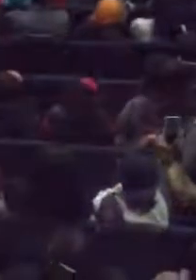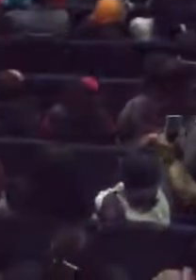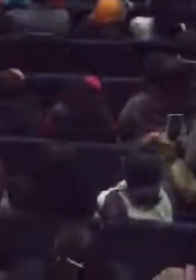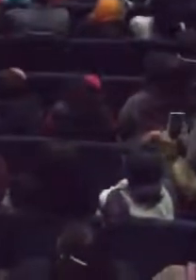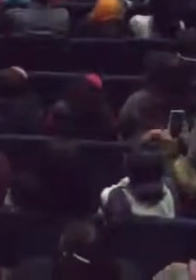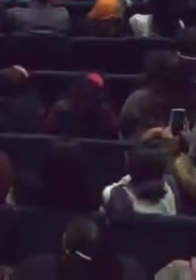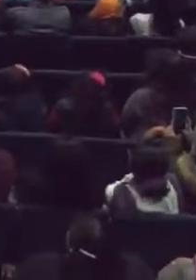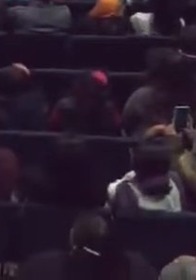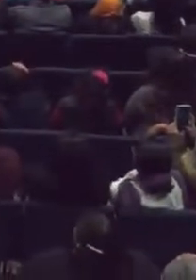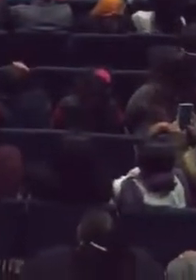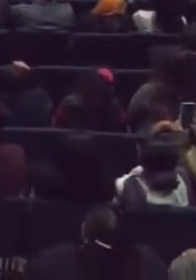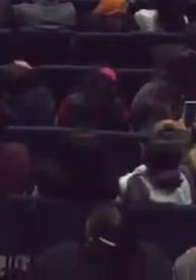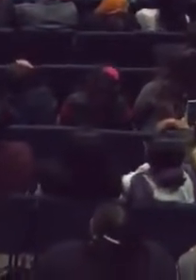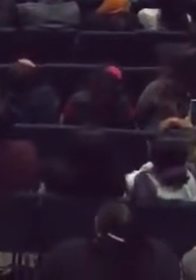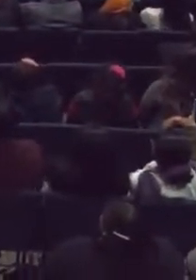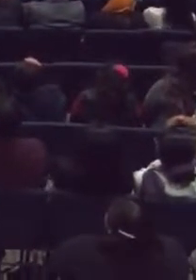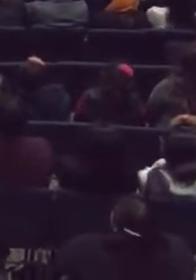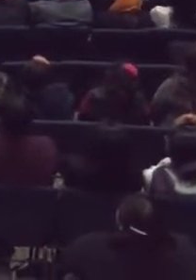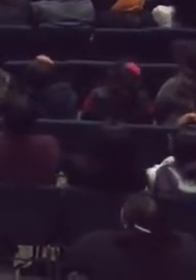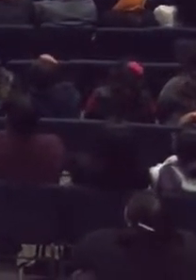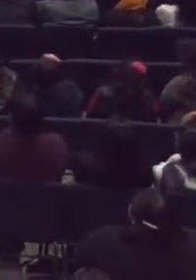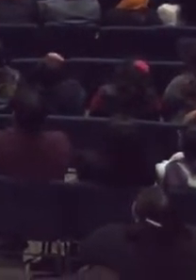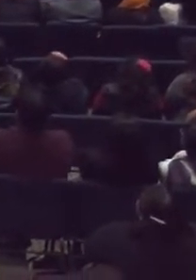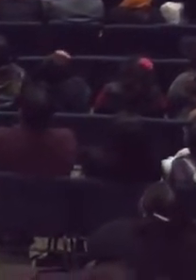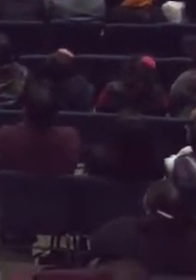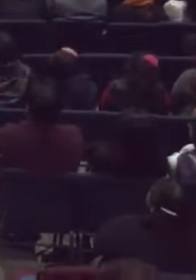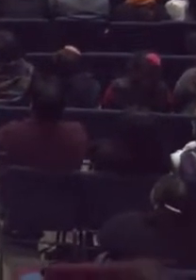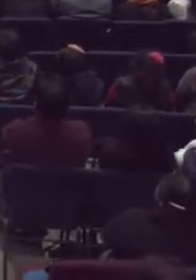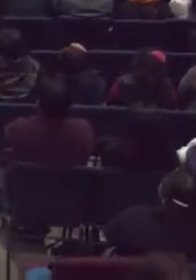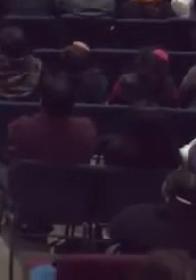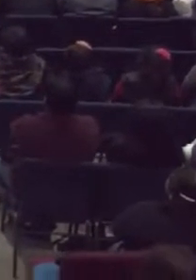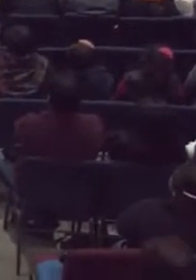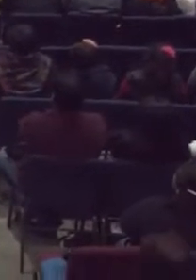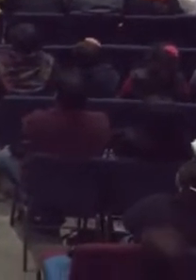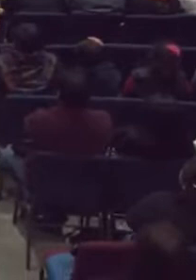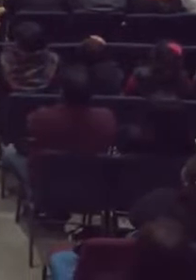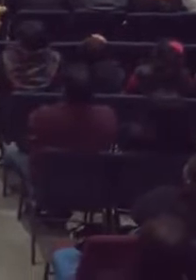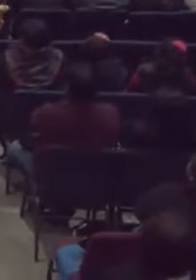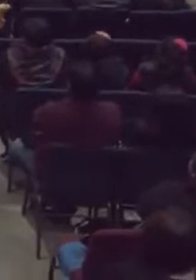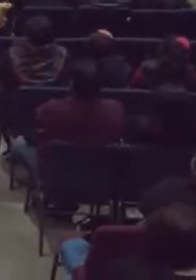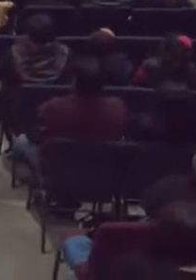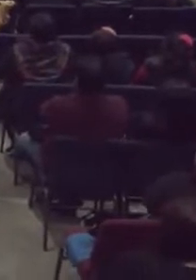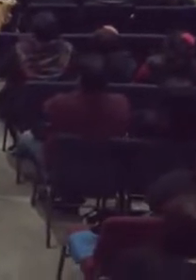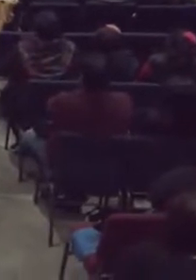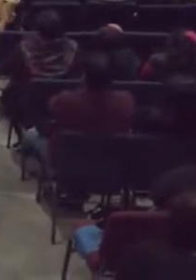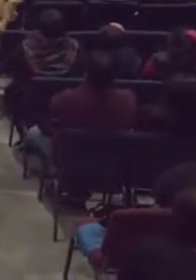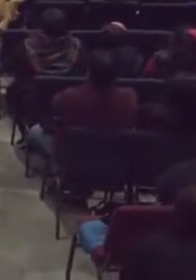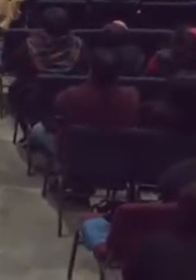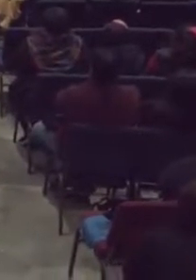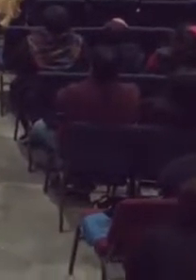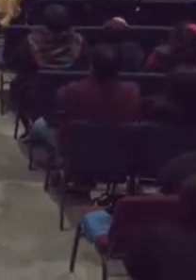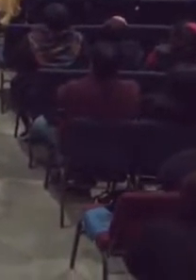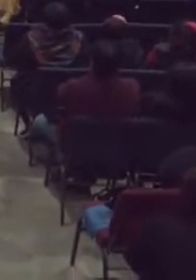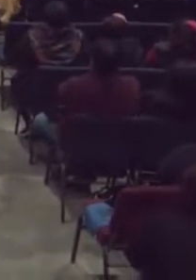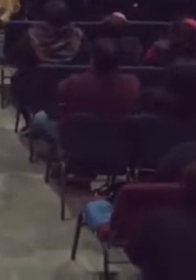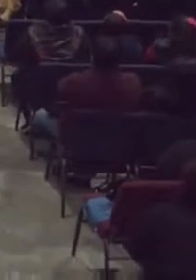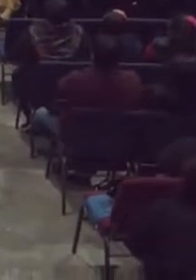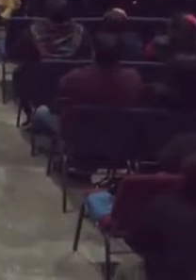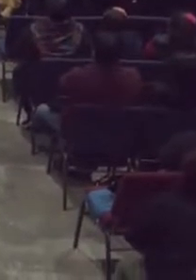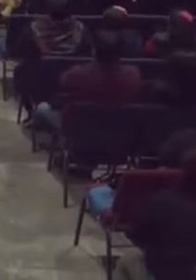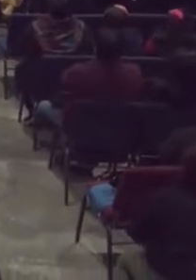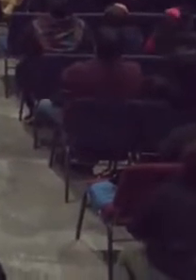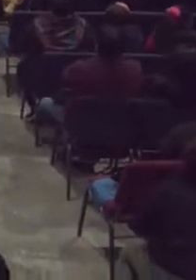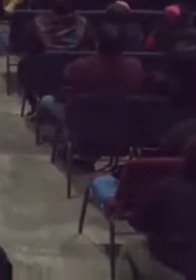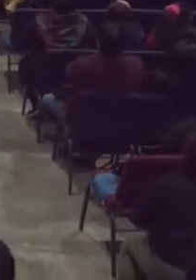Simbólicamente también tenemos acá un pastel. Una hermana puso en su corazón que trajera el pastel y también trajo el pastel para cada uno